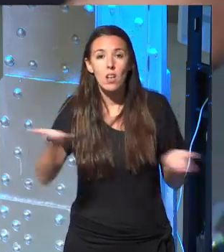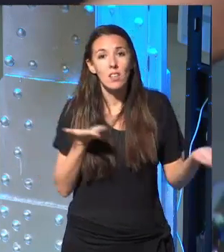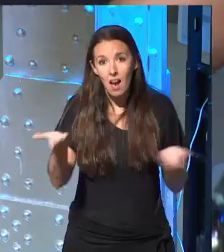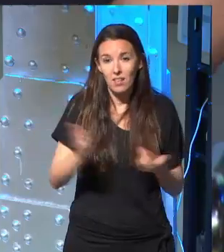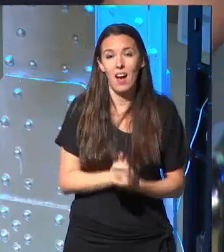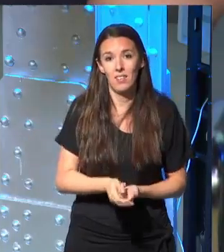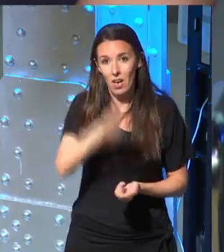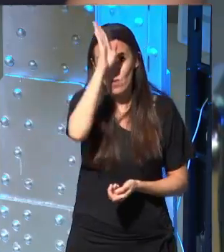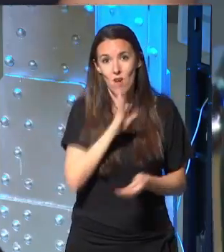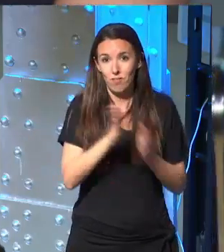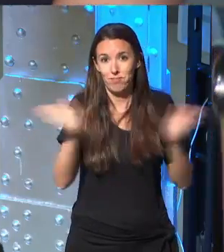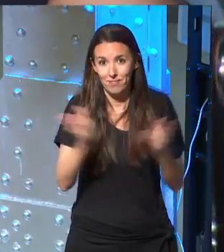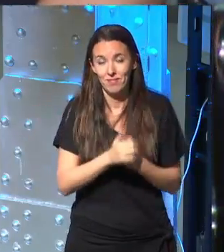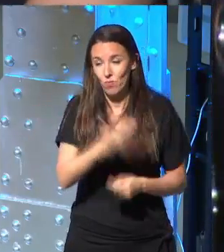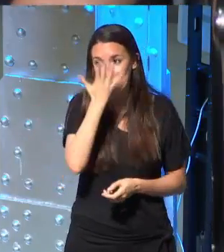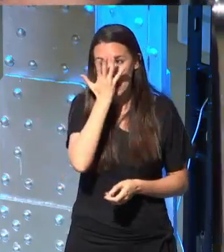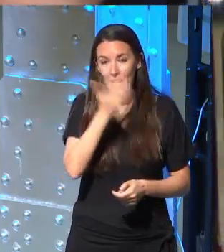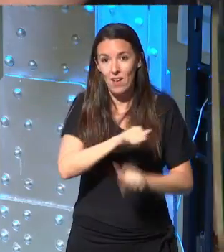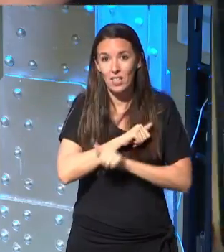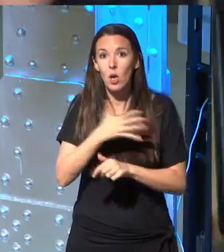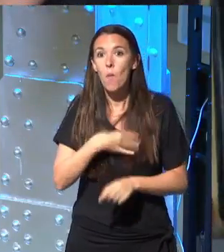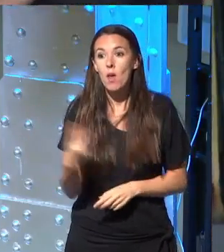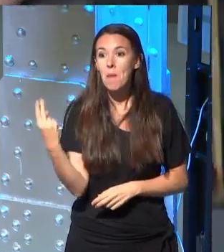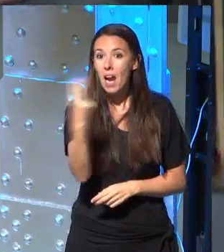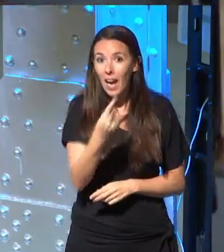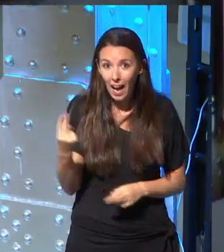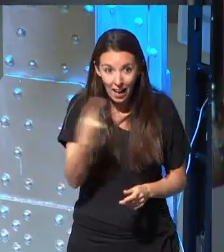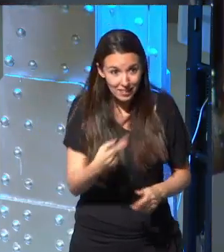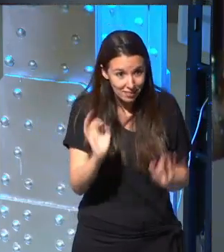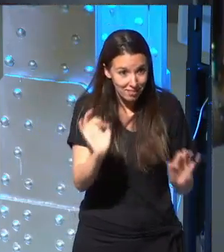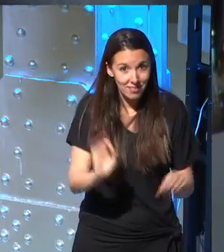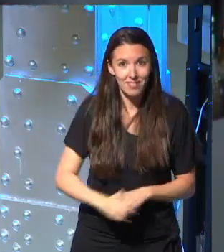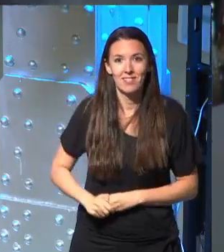disfraz doble. Digo, hoy en carnaval este año. Podéis ir en parejas,